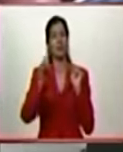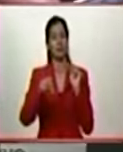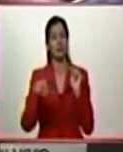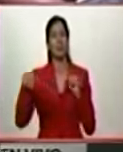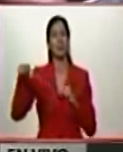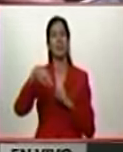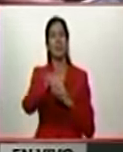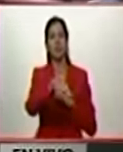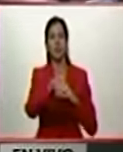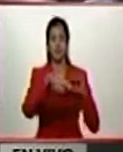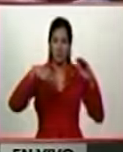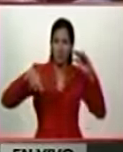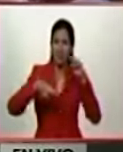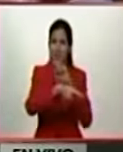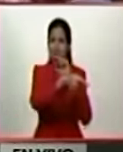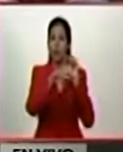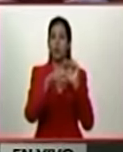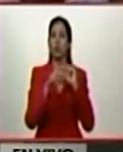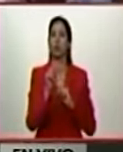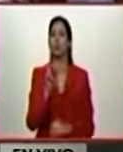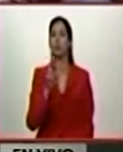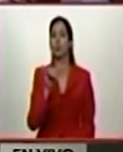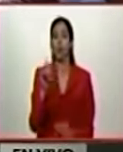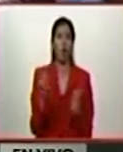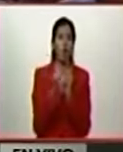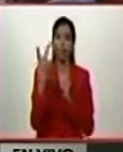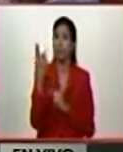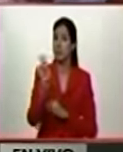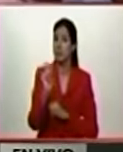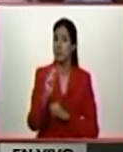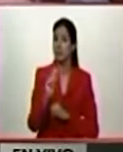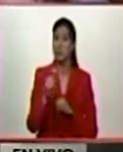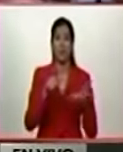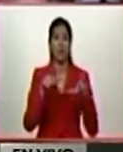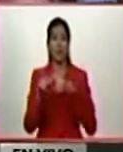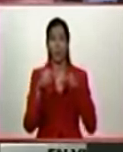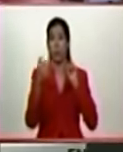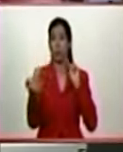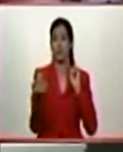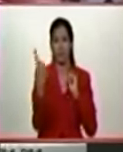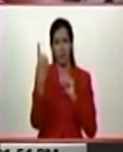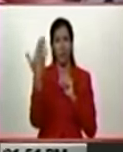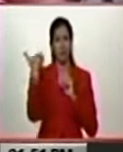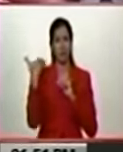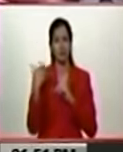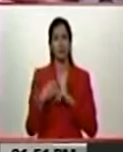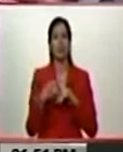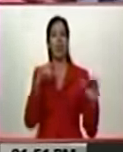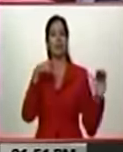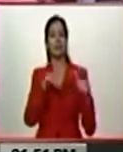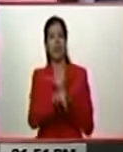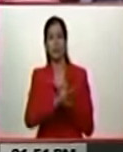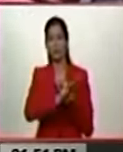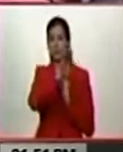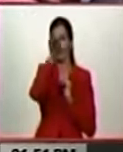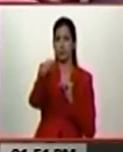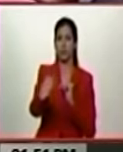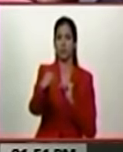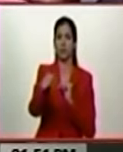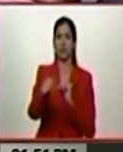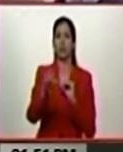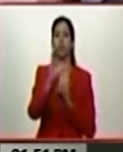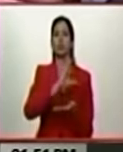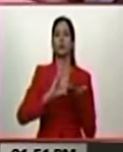río Tuy en menos de 2 meses. Inauguramos en primer lugar el puente de entrada a la ciudad de Ocumare del